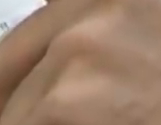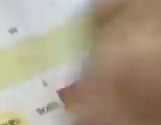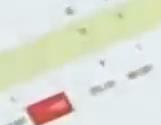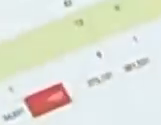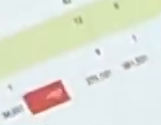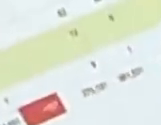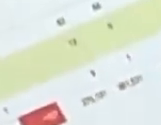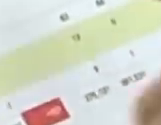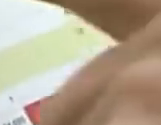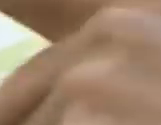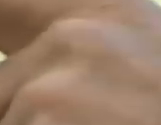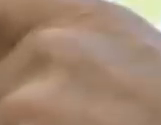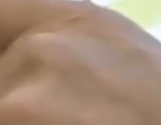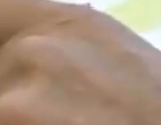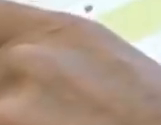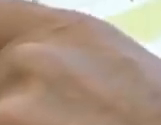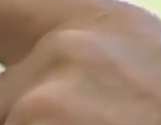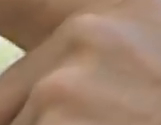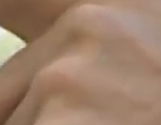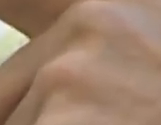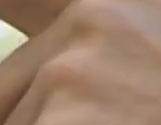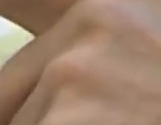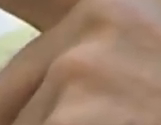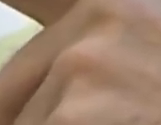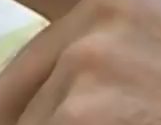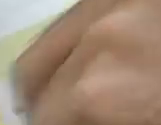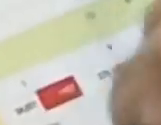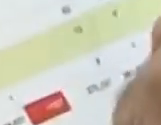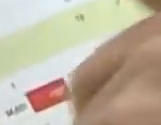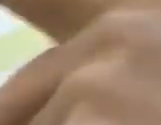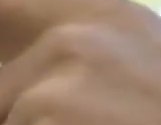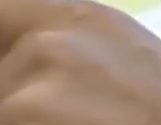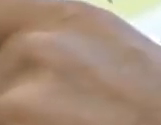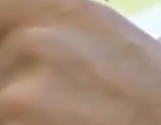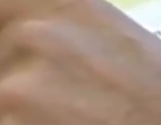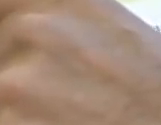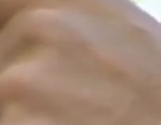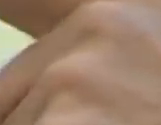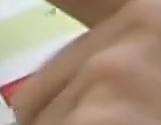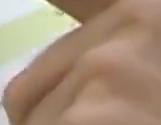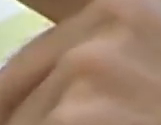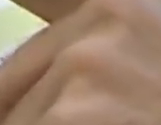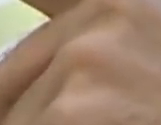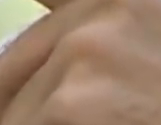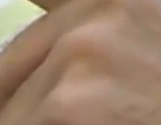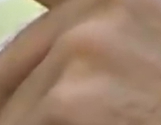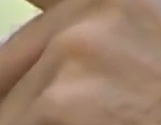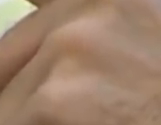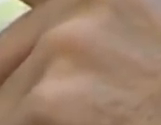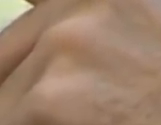Ecuador, 37.355 casos. Luego Colombia, 23.003 casos. Luego Argentina,